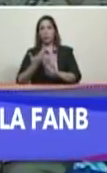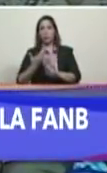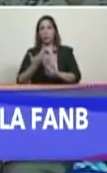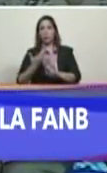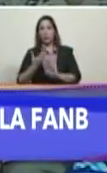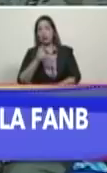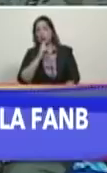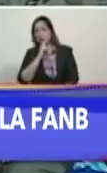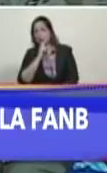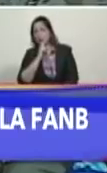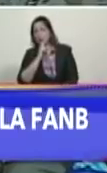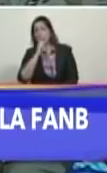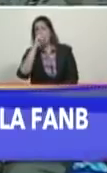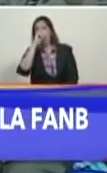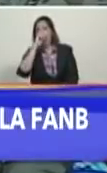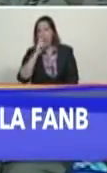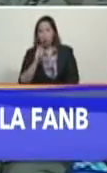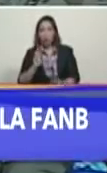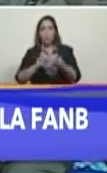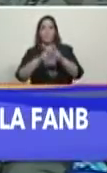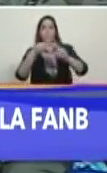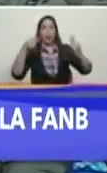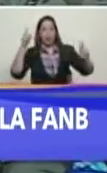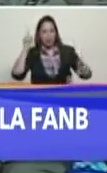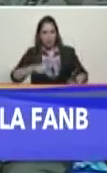ha sido un año de paz.